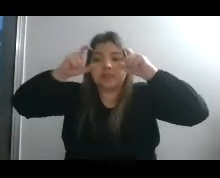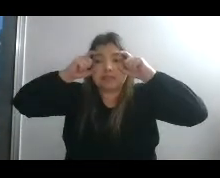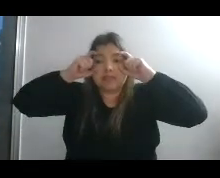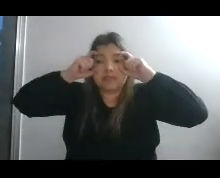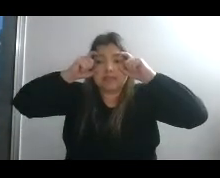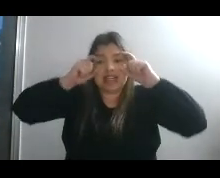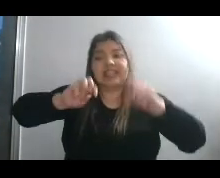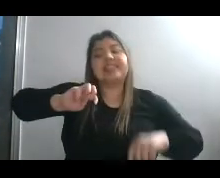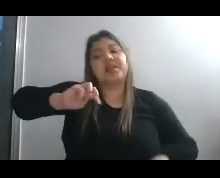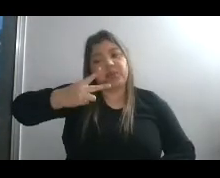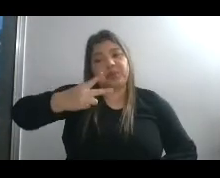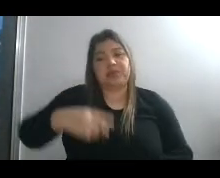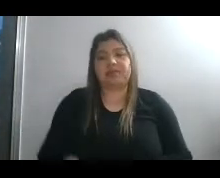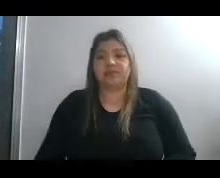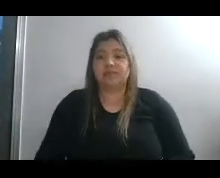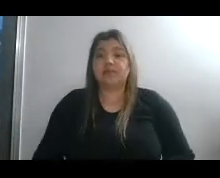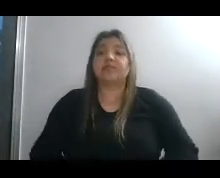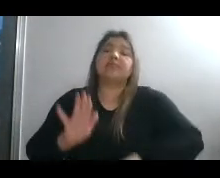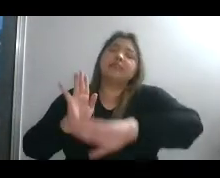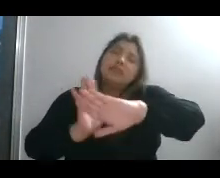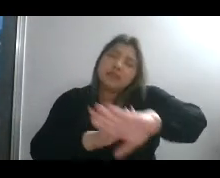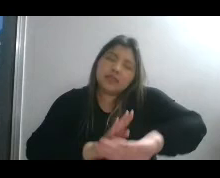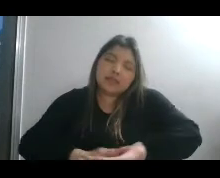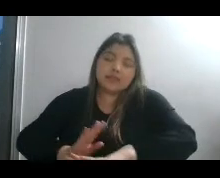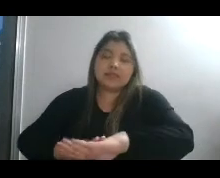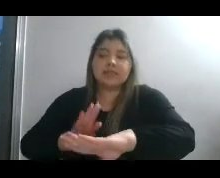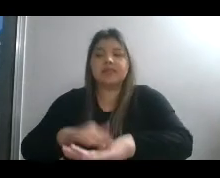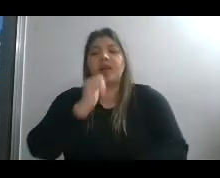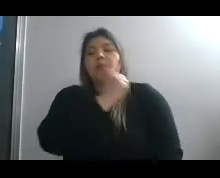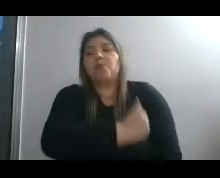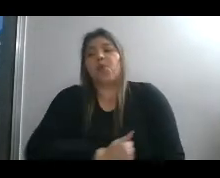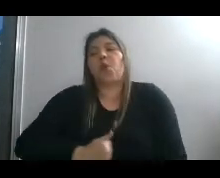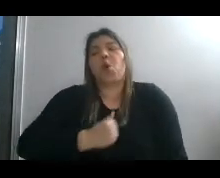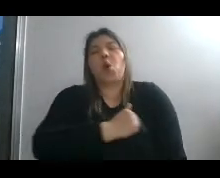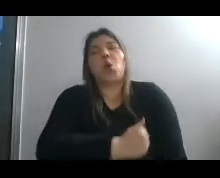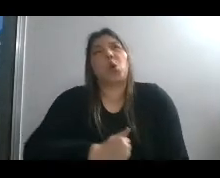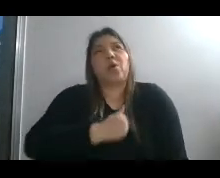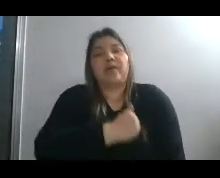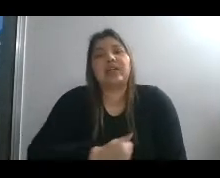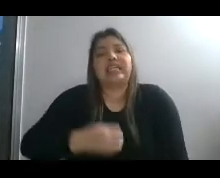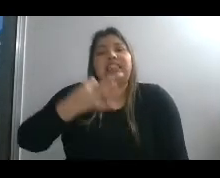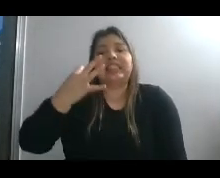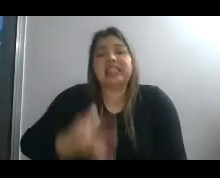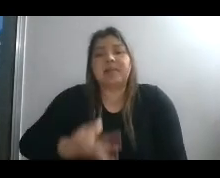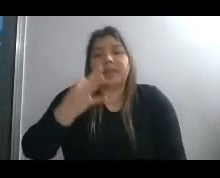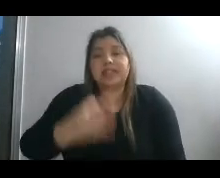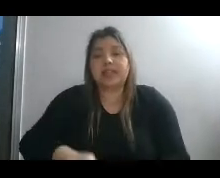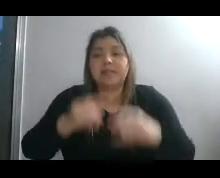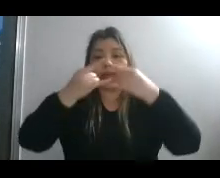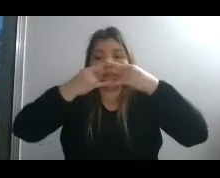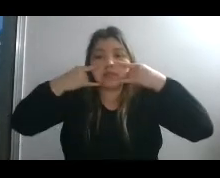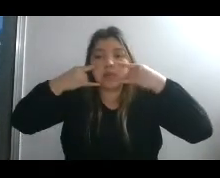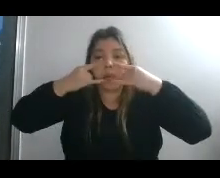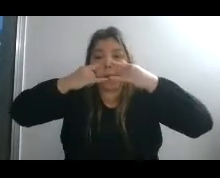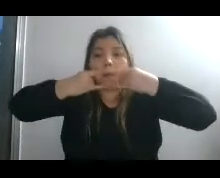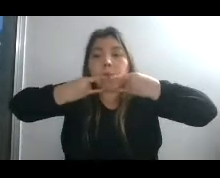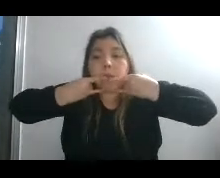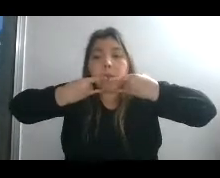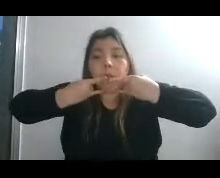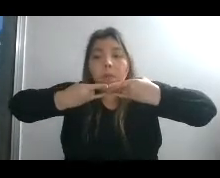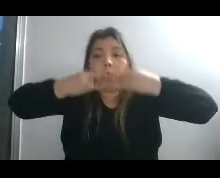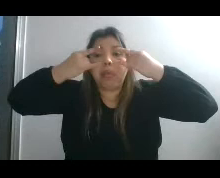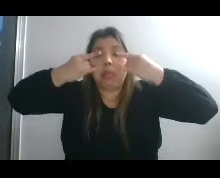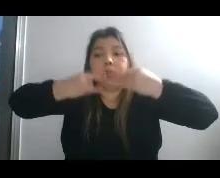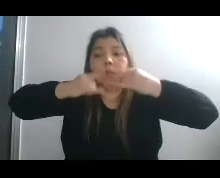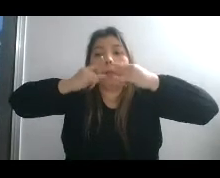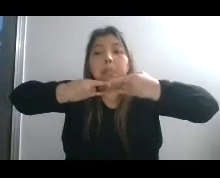Por favor, la mascarilla siempre, siempre, siempre me debe cubrir nariz y boca. Y eso hay que